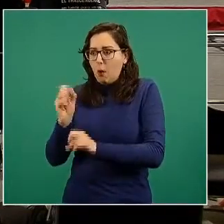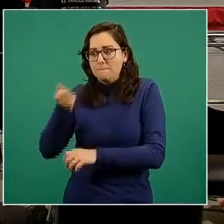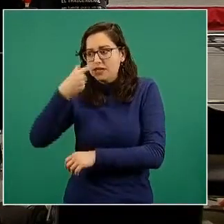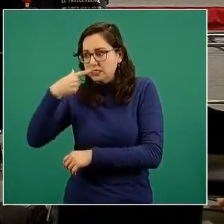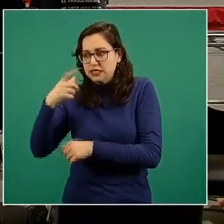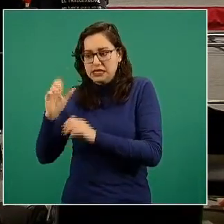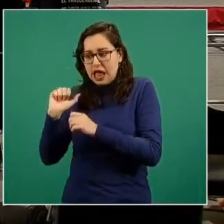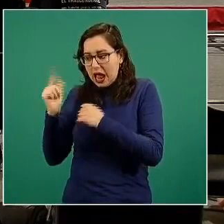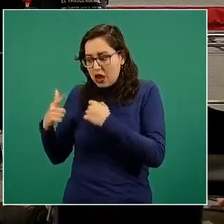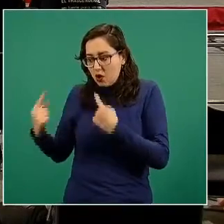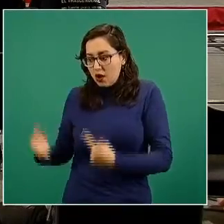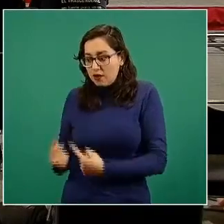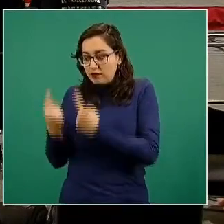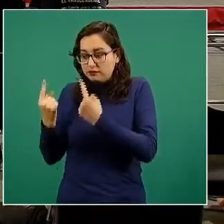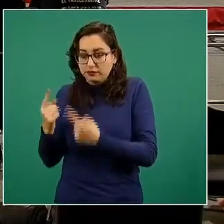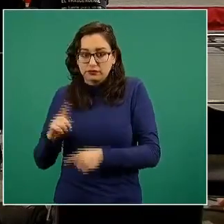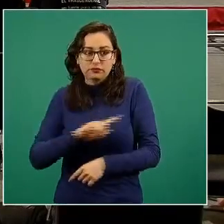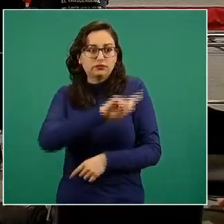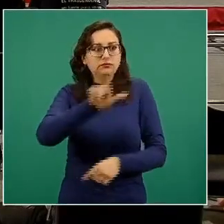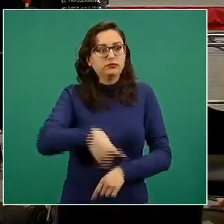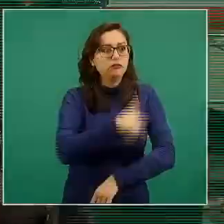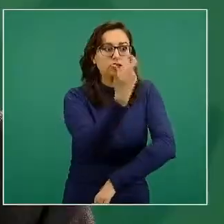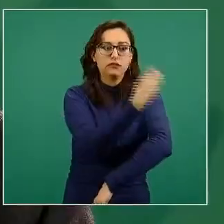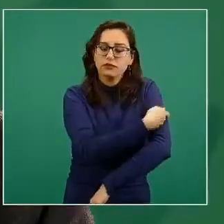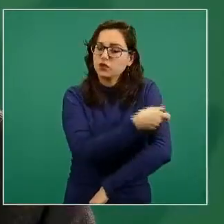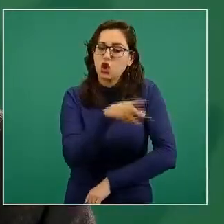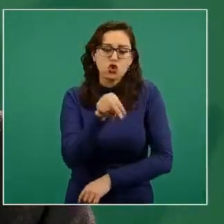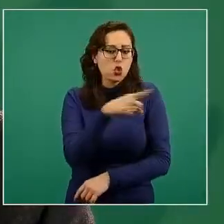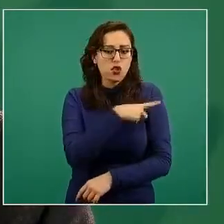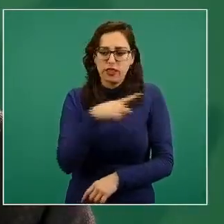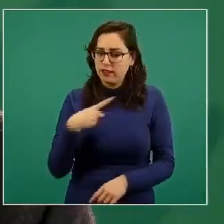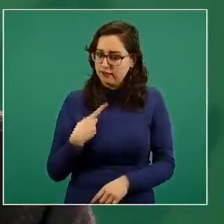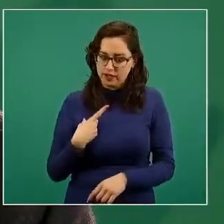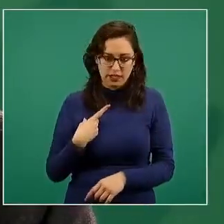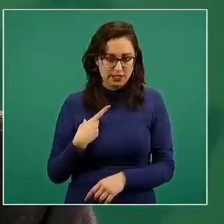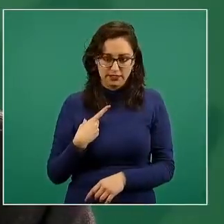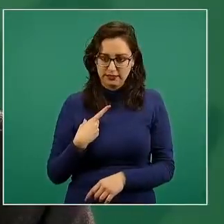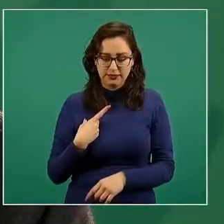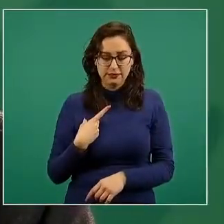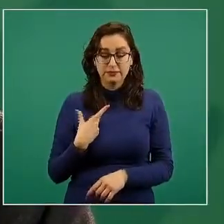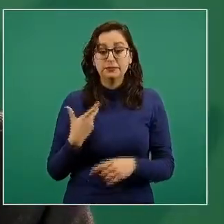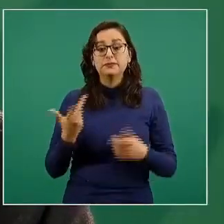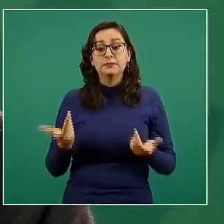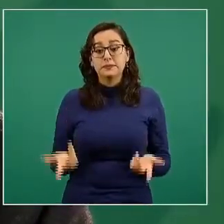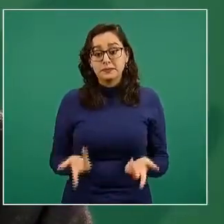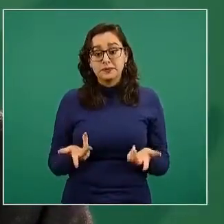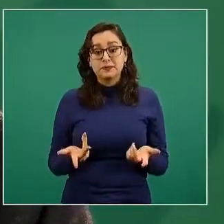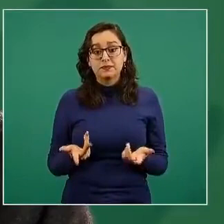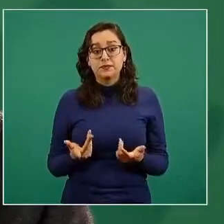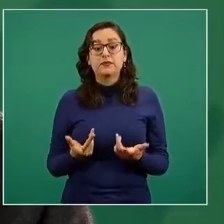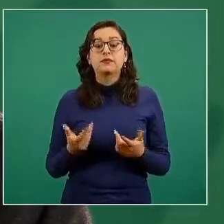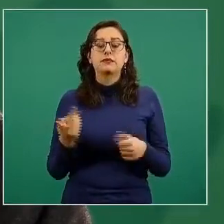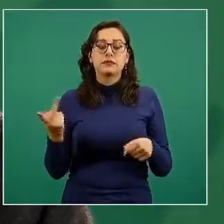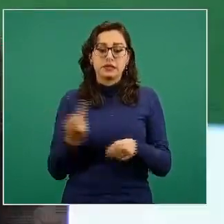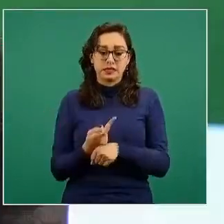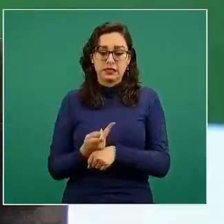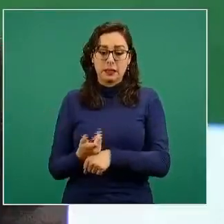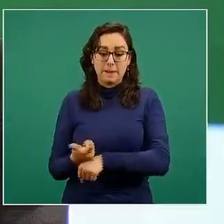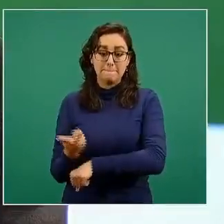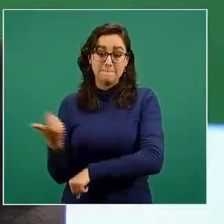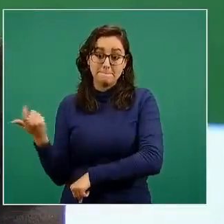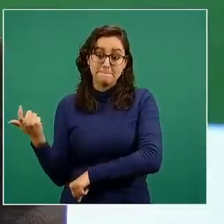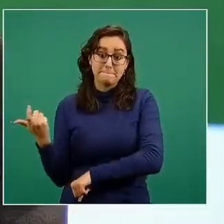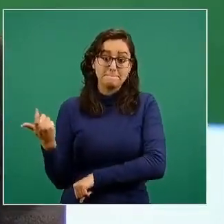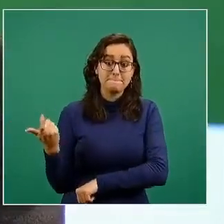Y afortunadamente, en el esquema de la vacuna de Pfizer, la primera dosis confiere